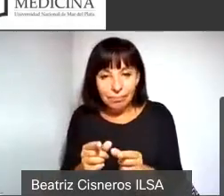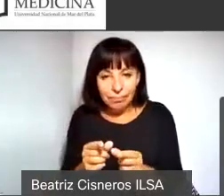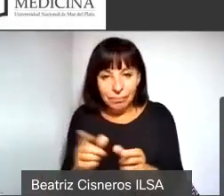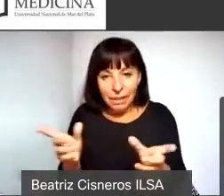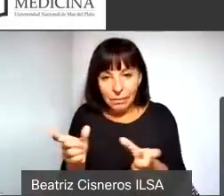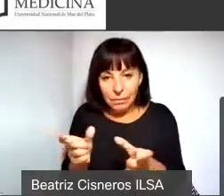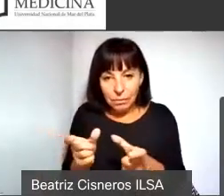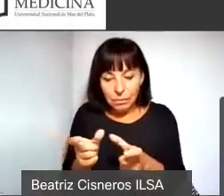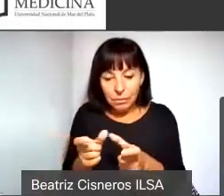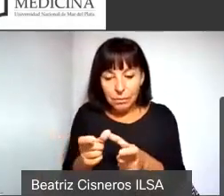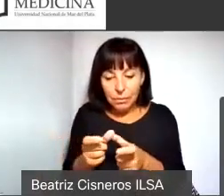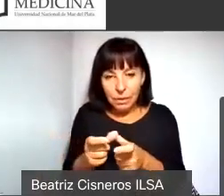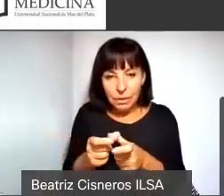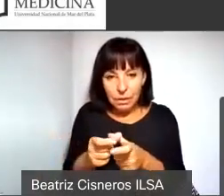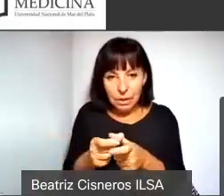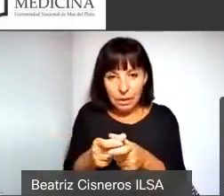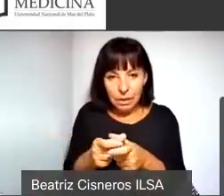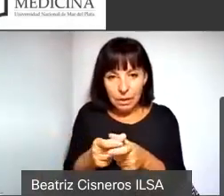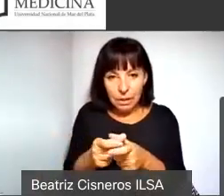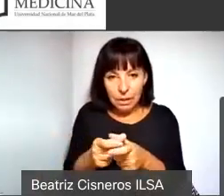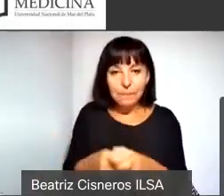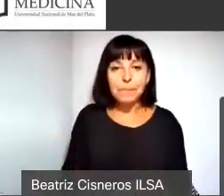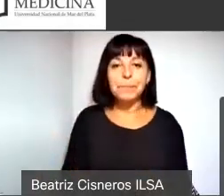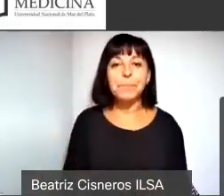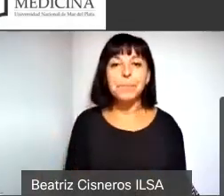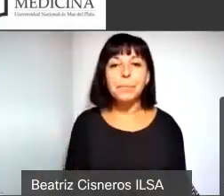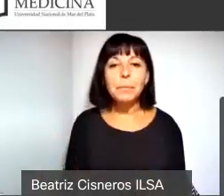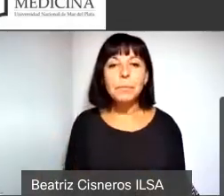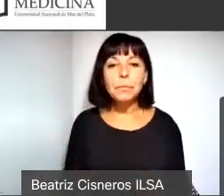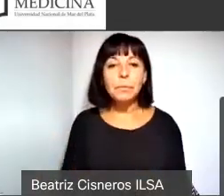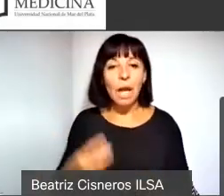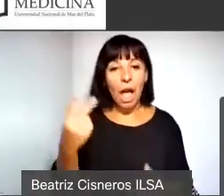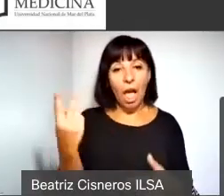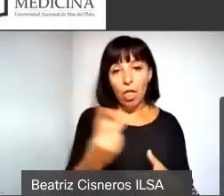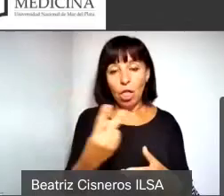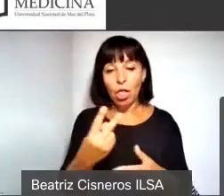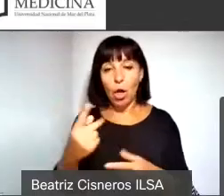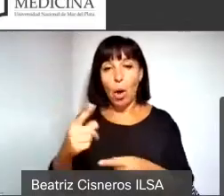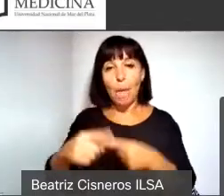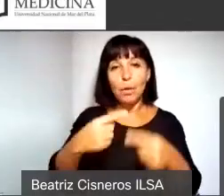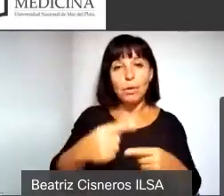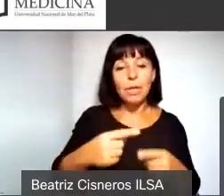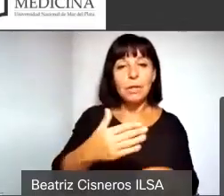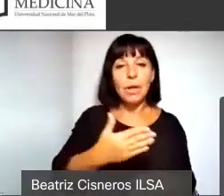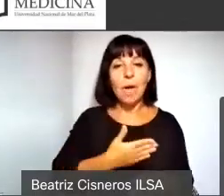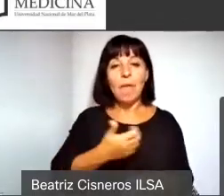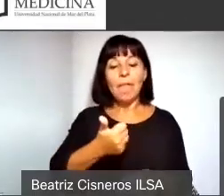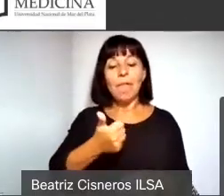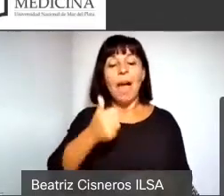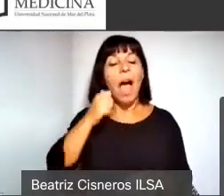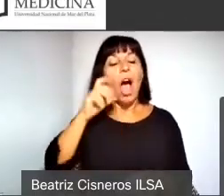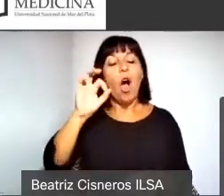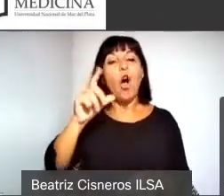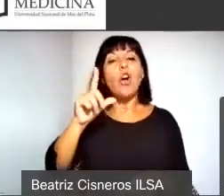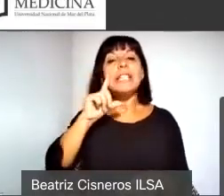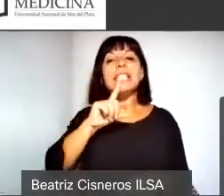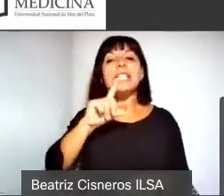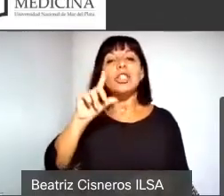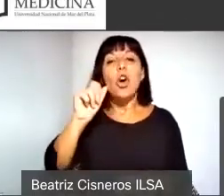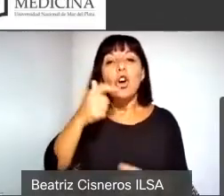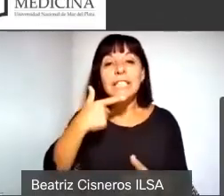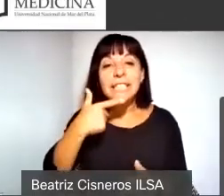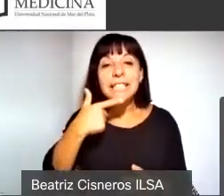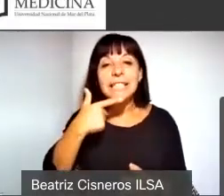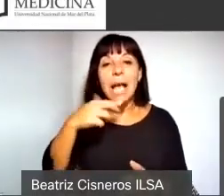achicarse, digamos. Estos dos procesos, fagocitosis y pinocitosis, forman parte de lo que es